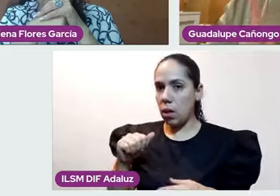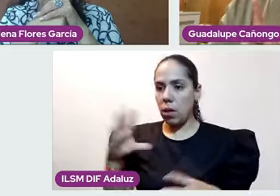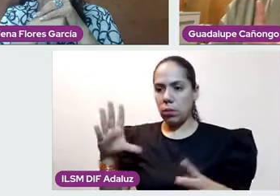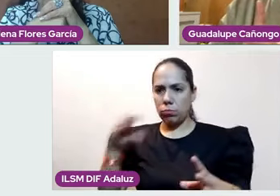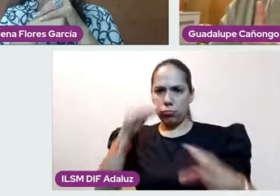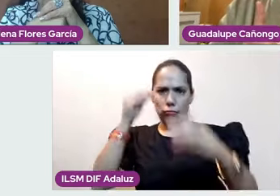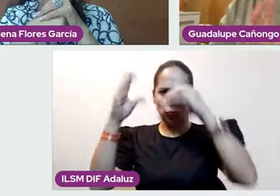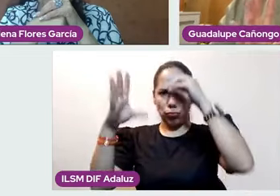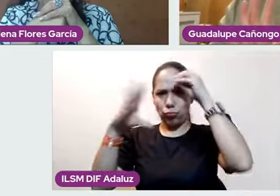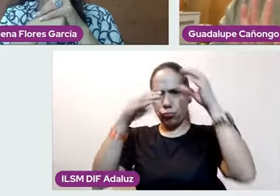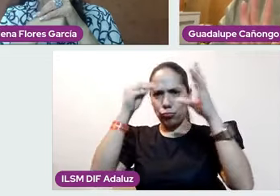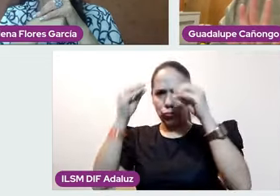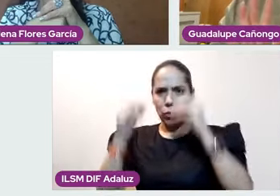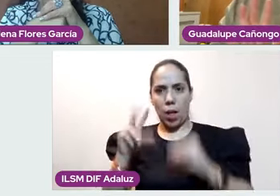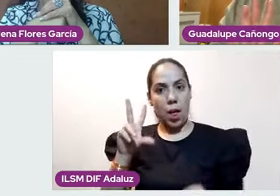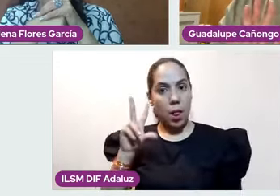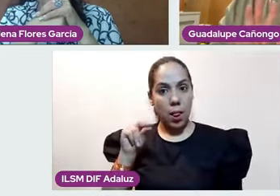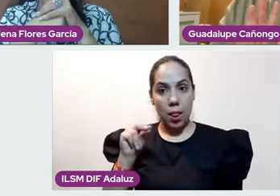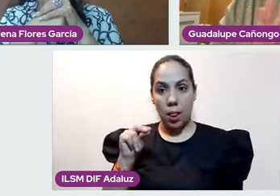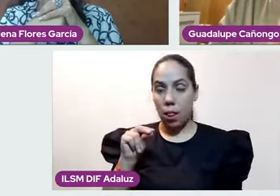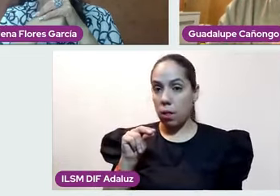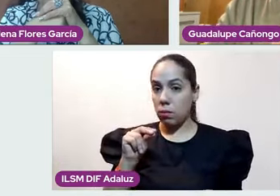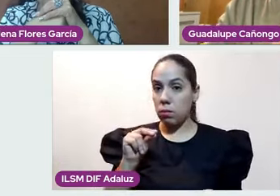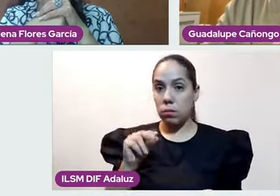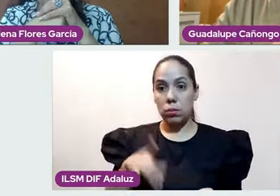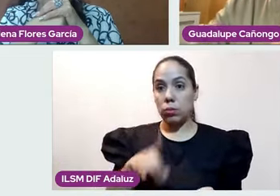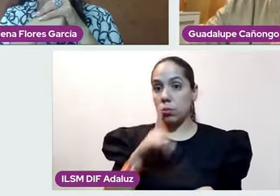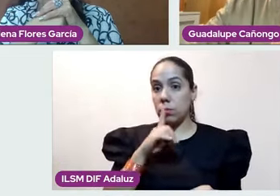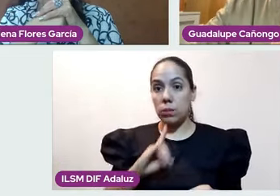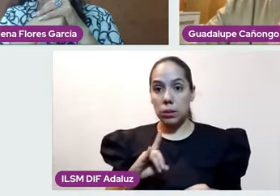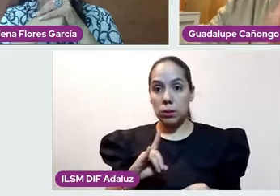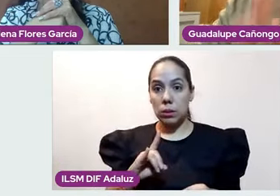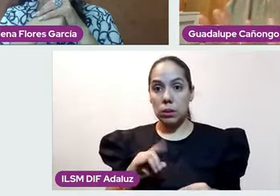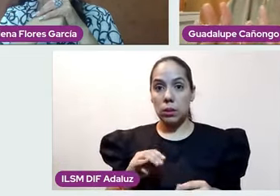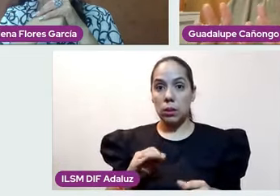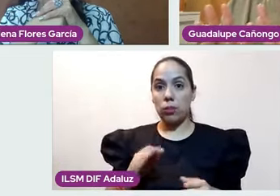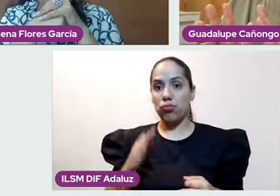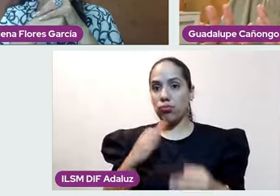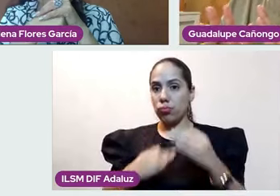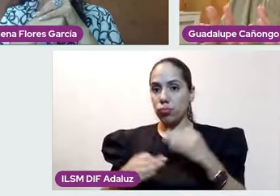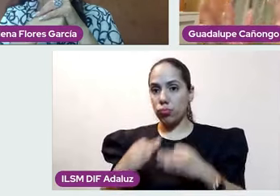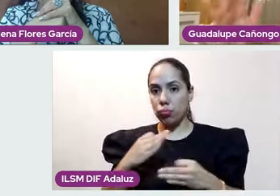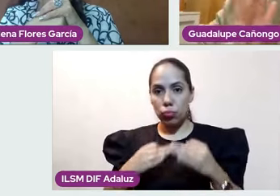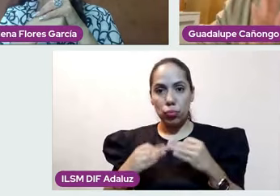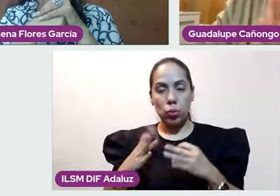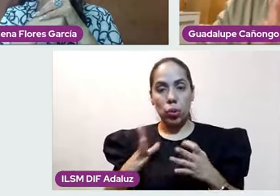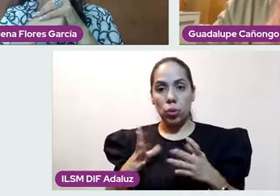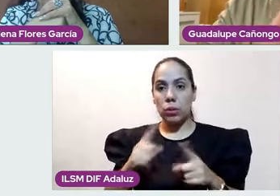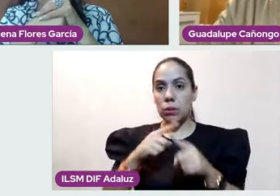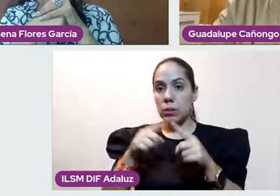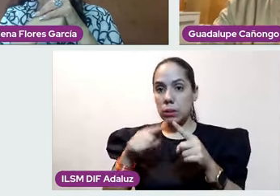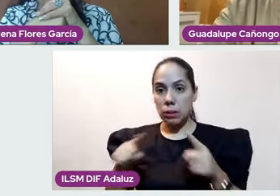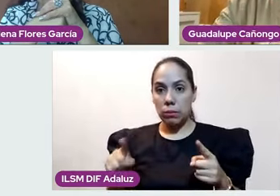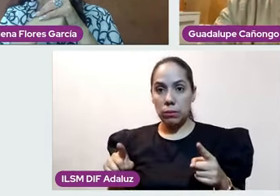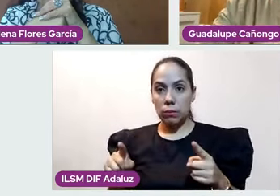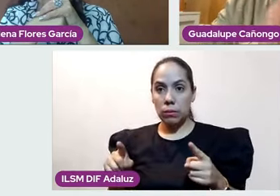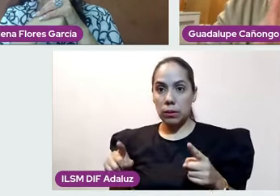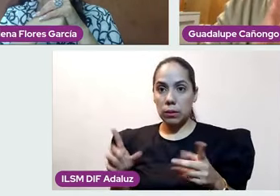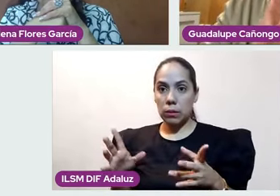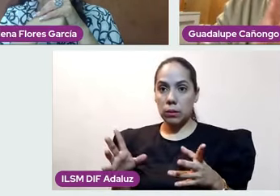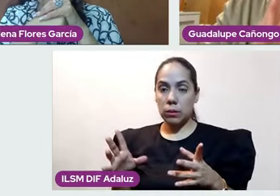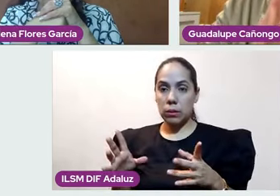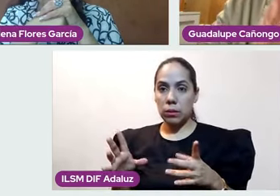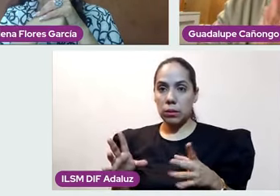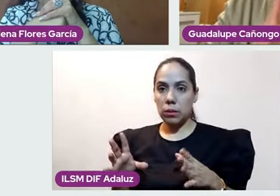quizás diferente, porque eso es cierto. Pero otra vez, no es exclusivo de las personas mayores. La generación de los 40